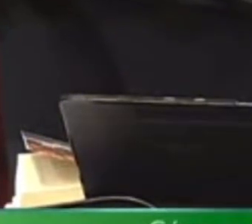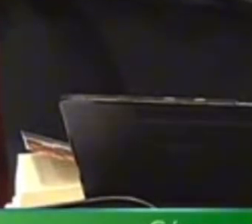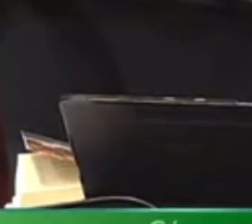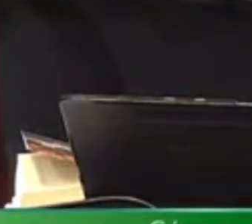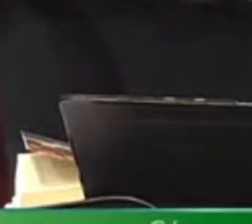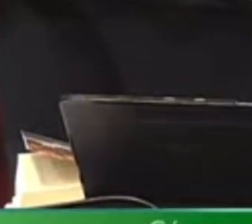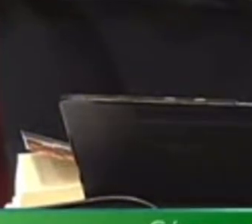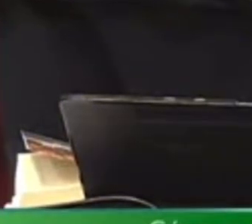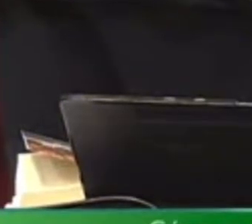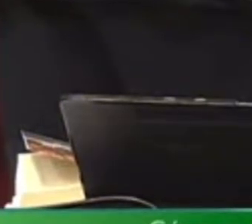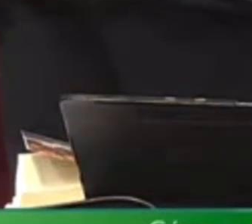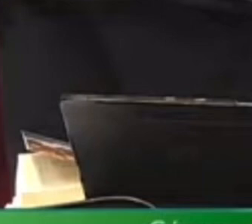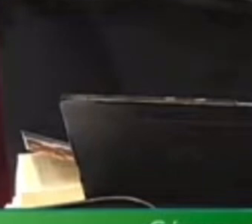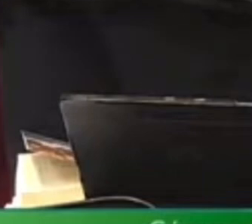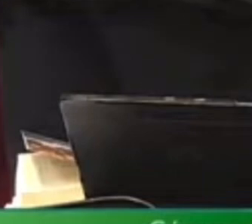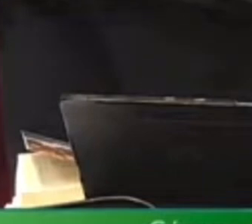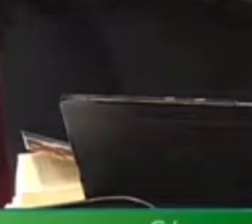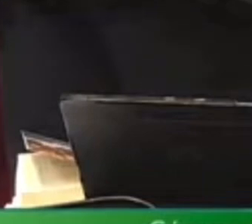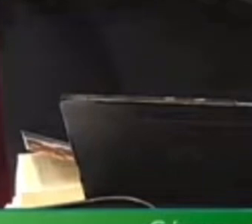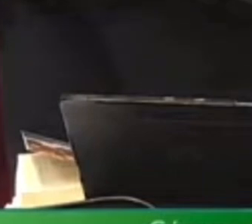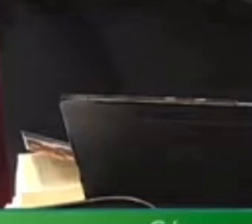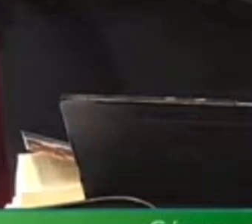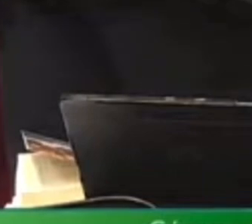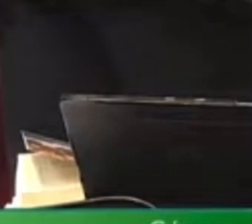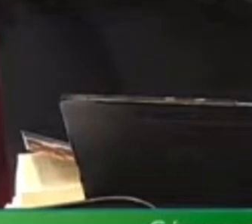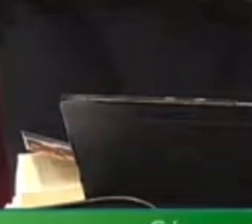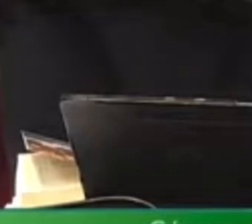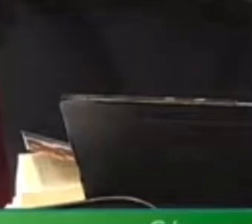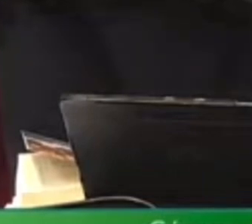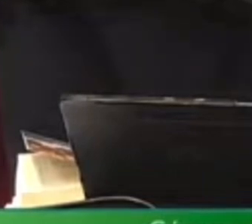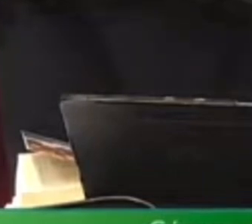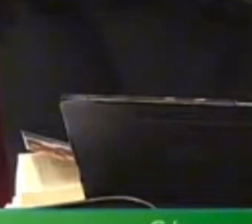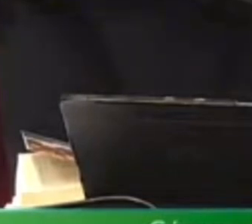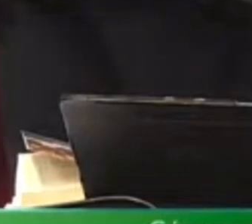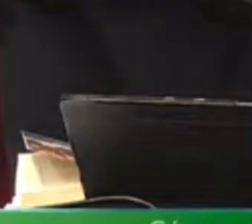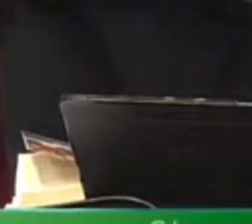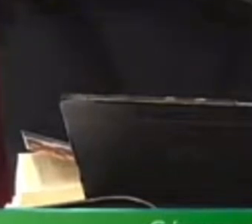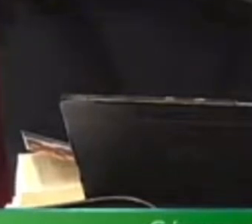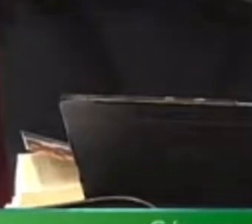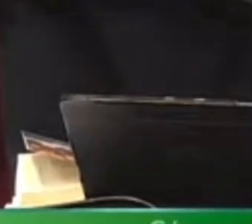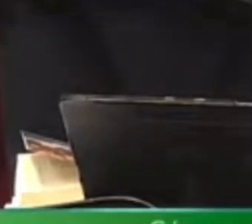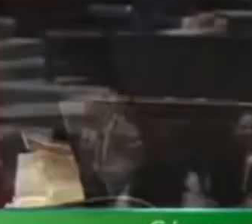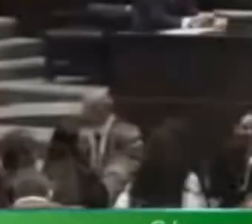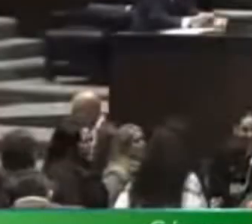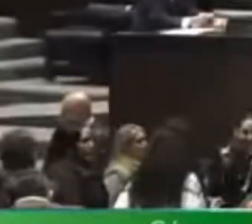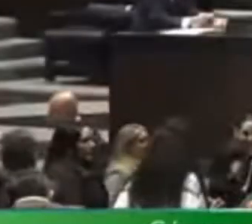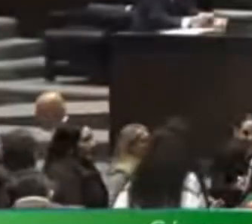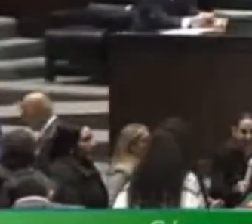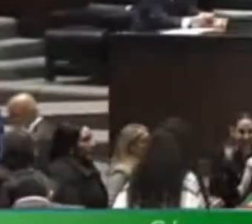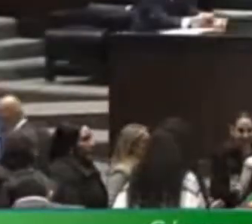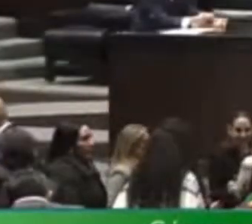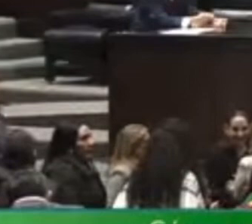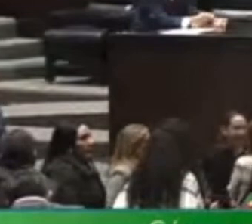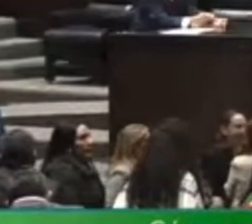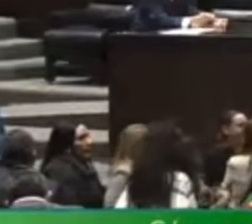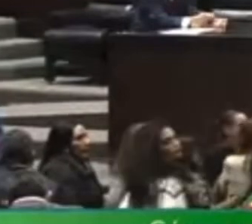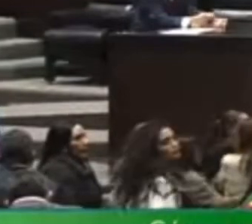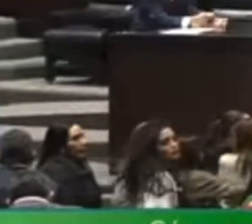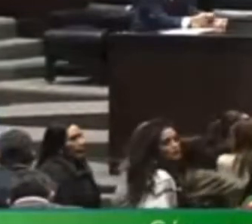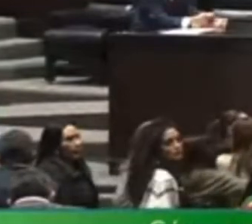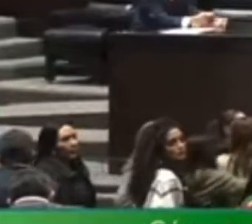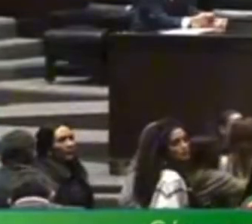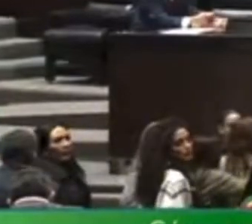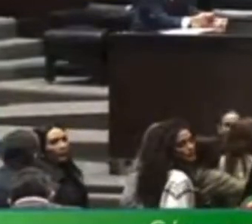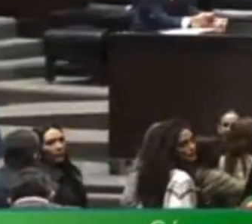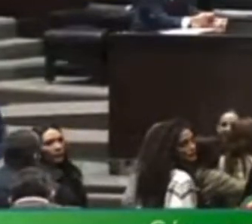poder escuchar. Adelante, diputada Aleida Alavés. Gracias, presidenta. Precisamente es la moción